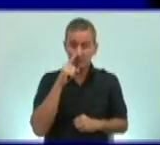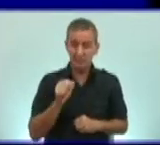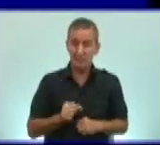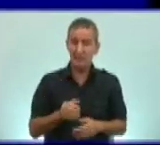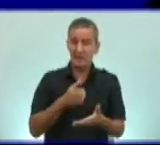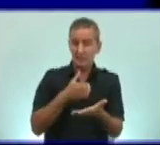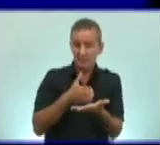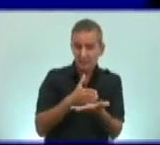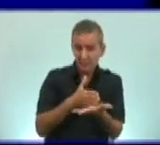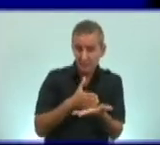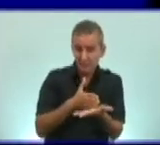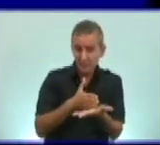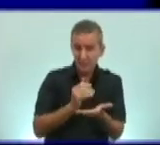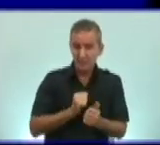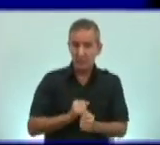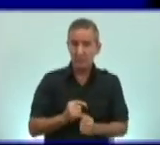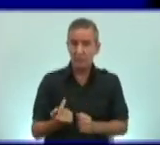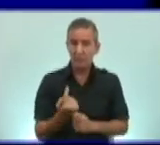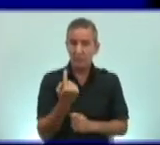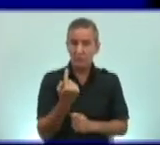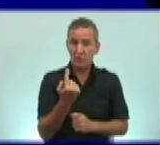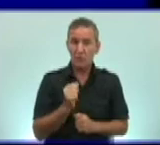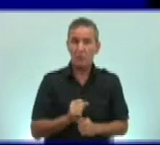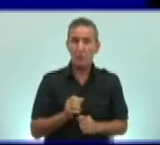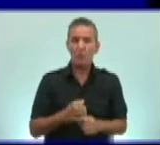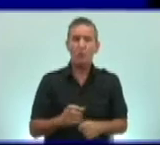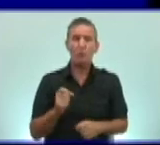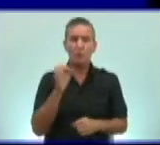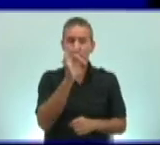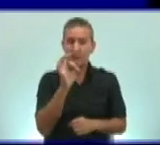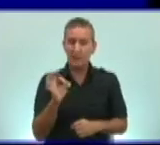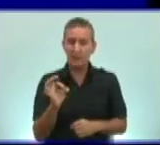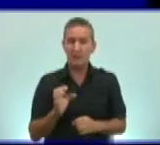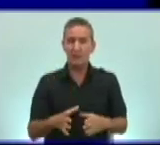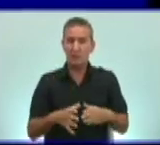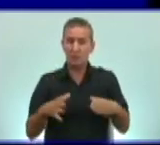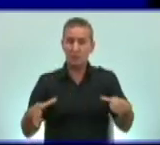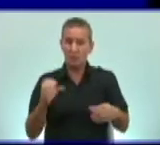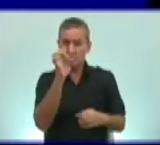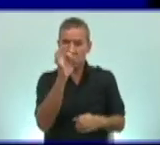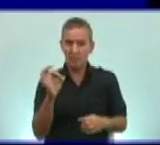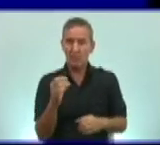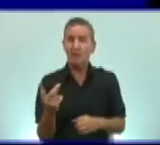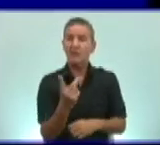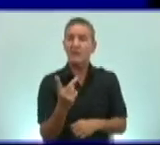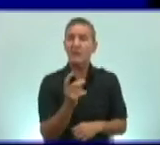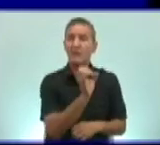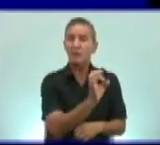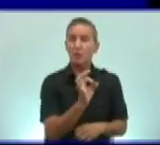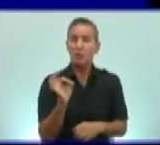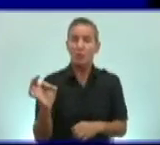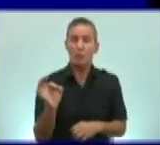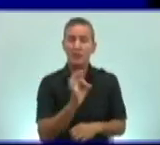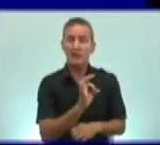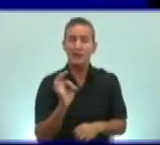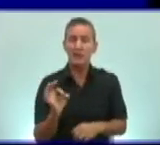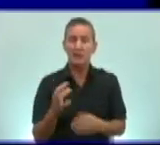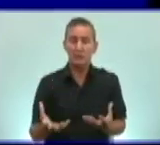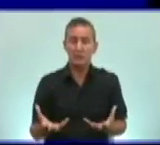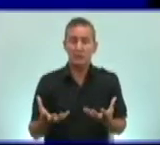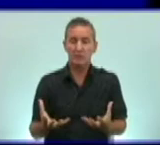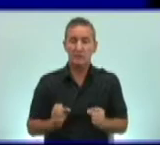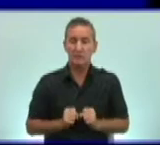medio un gran porciento de estas 2 partículas cargadas, porque casi todo, por no